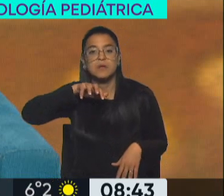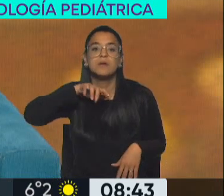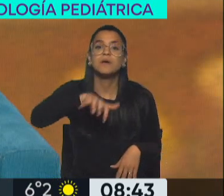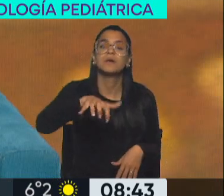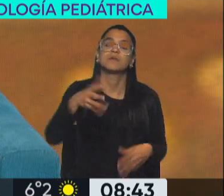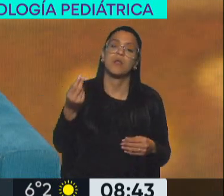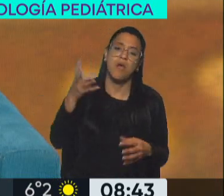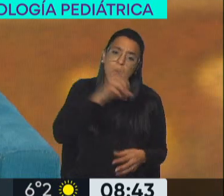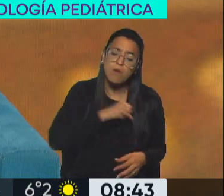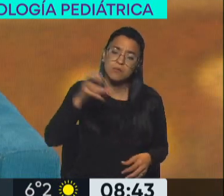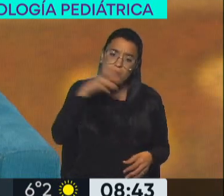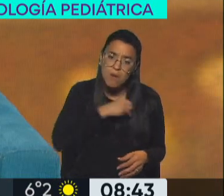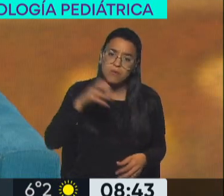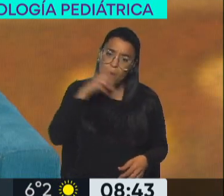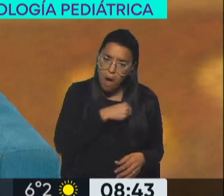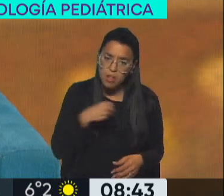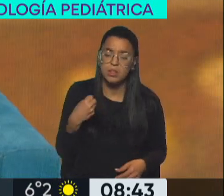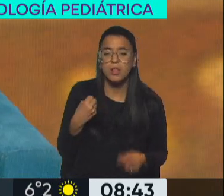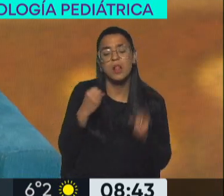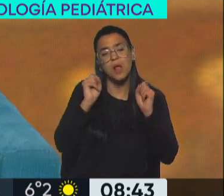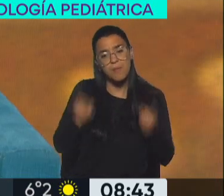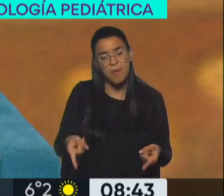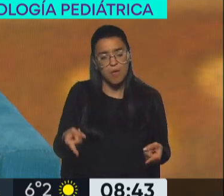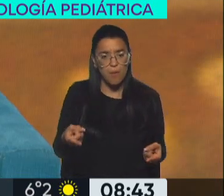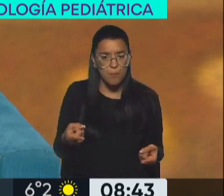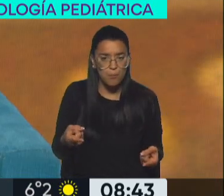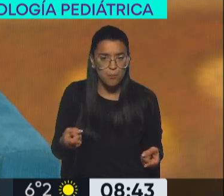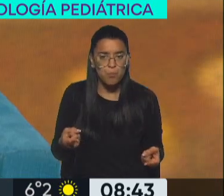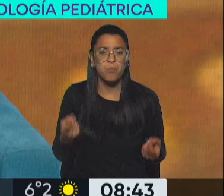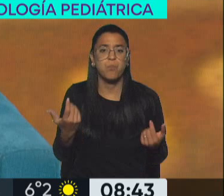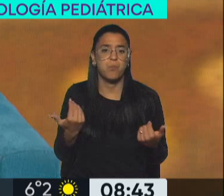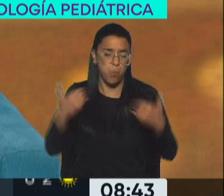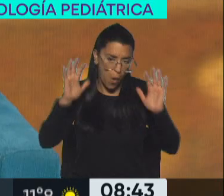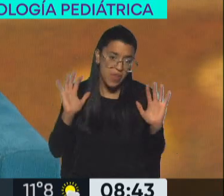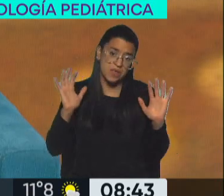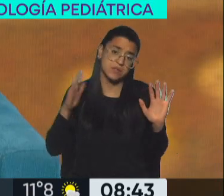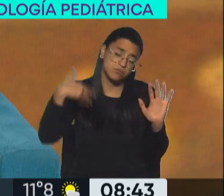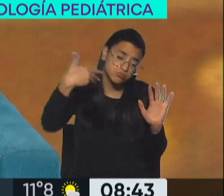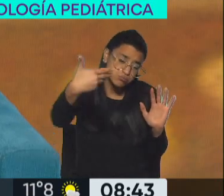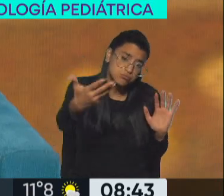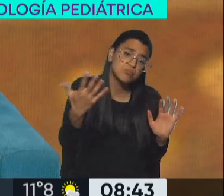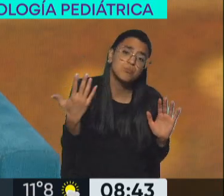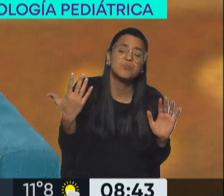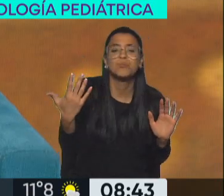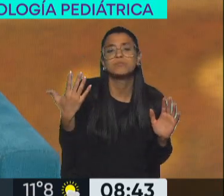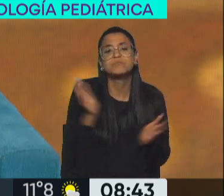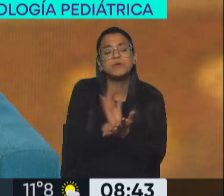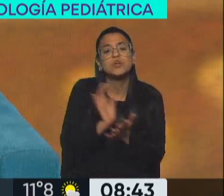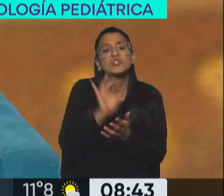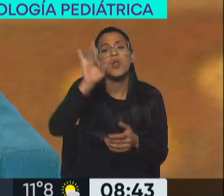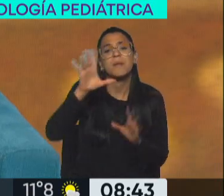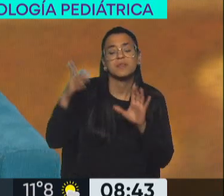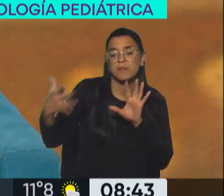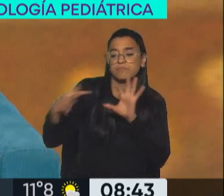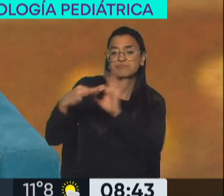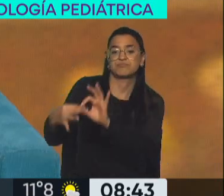bacterias multirresistentes en la comunidad, podrían eventualmente en algún momento no estar solamente asociados